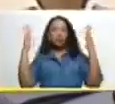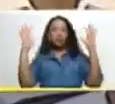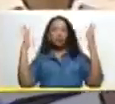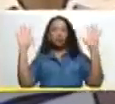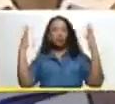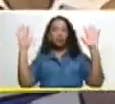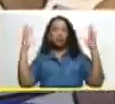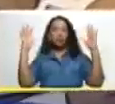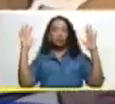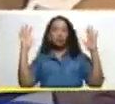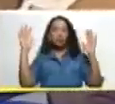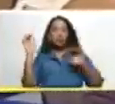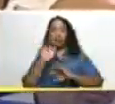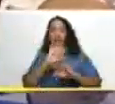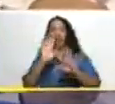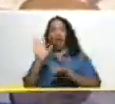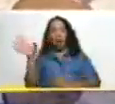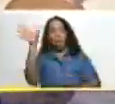Se la saben todas.